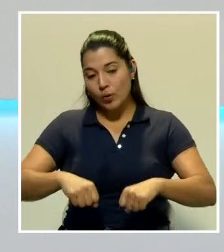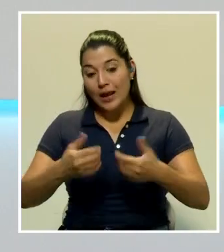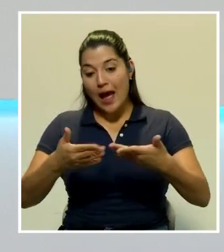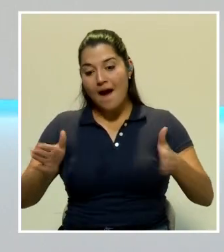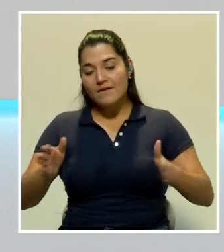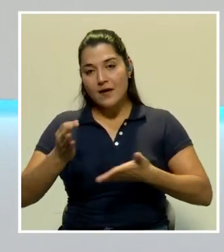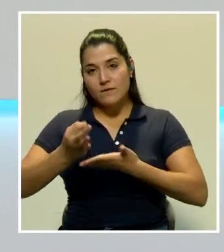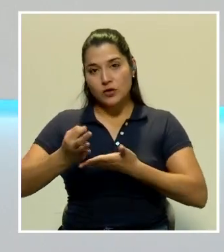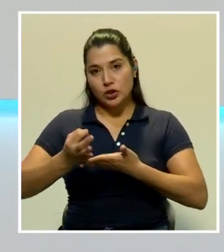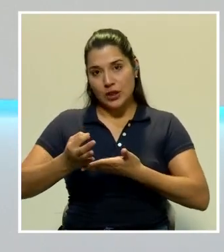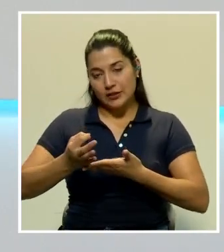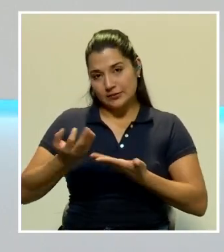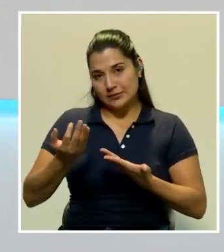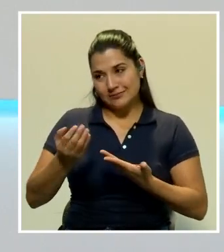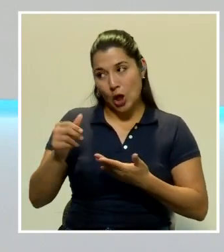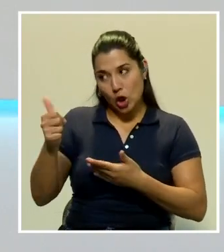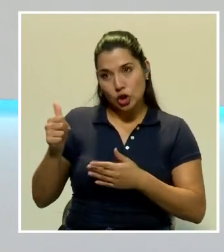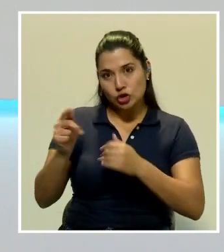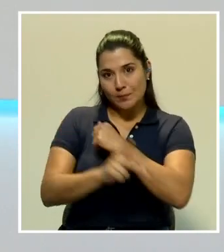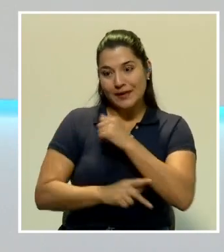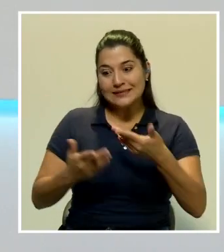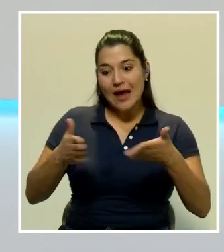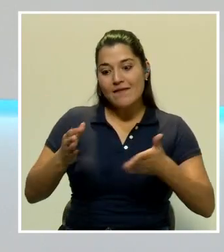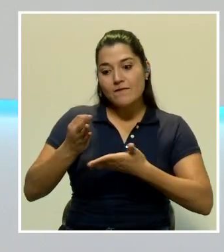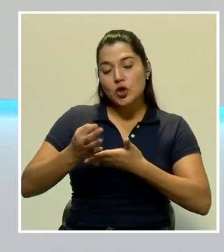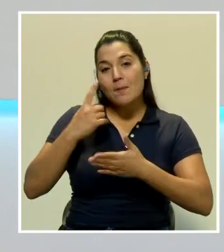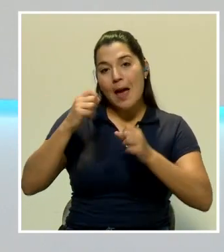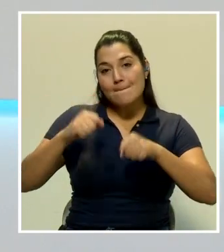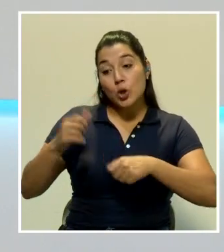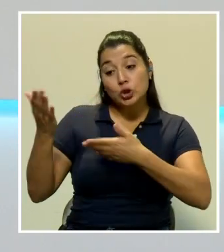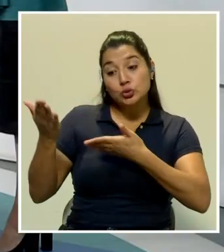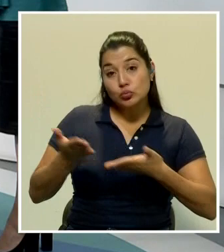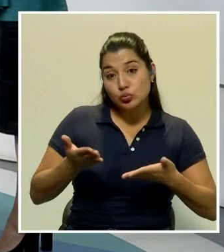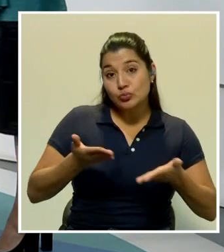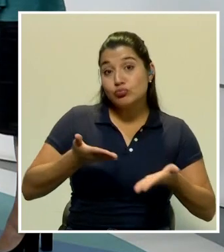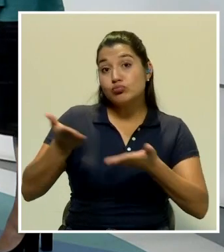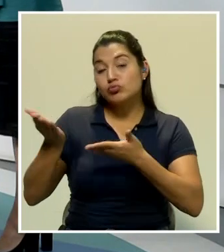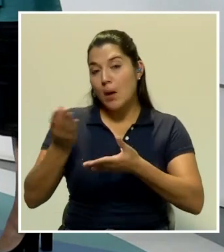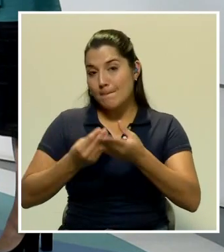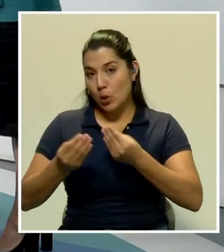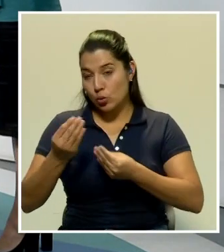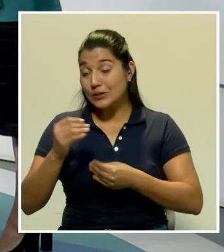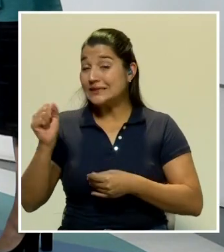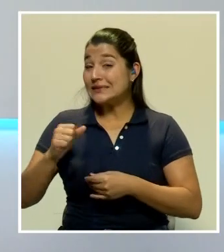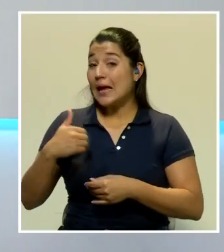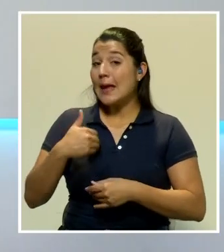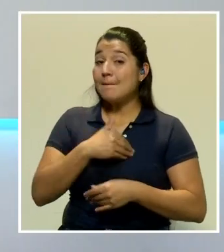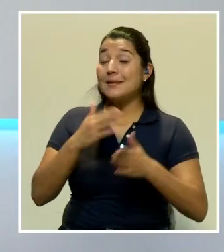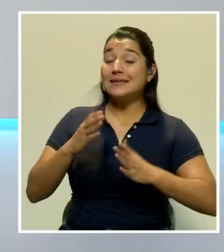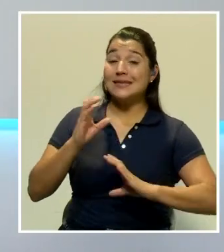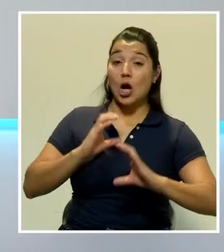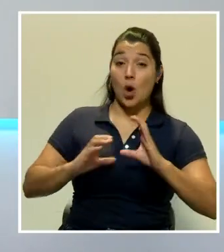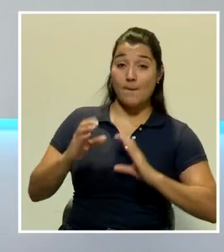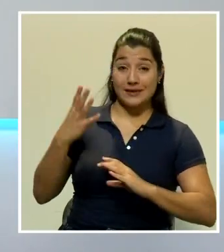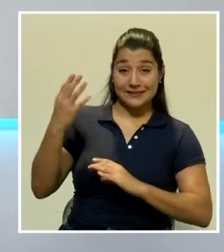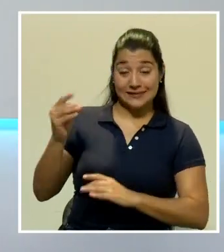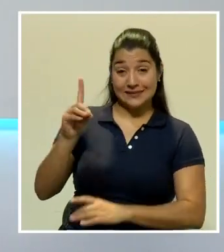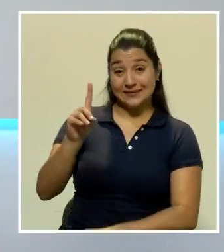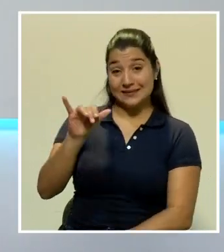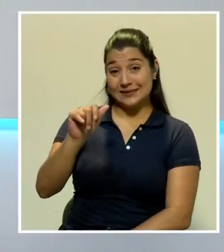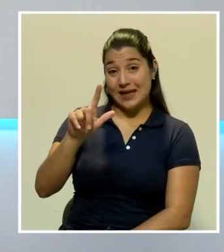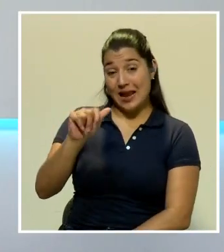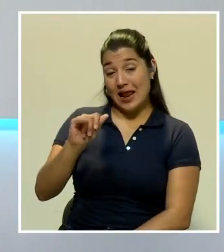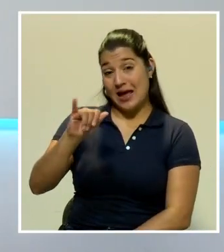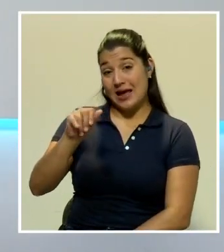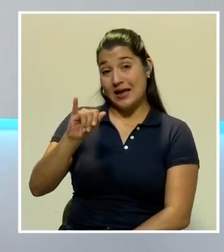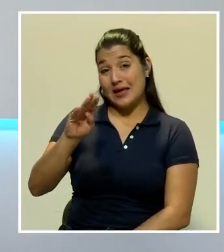para la exportación y para la importación de mercadería. Así es, don Ernesto, y precisamente la ministra de Comercio Exterior, doña Diala Jiménez,